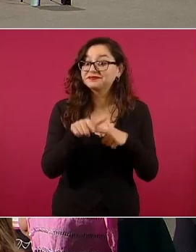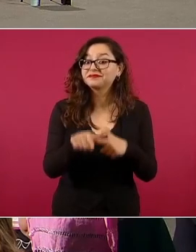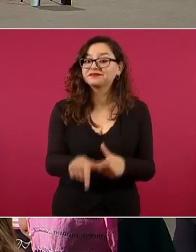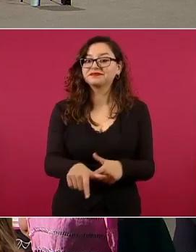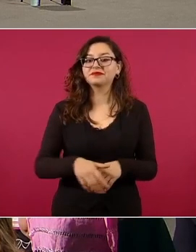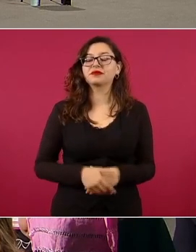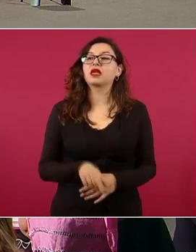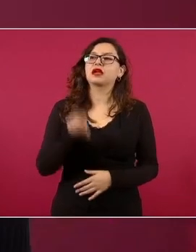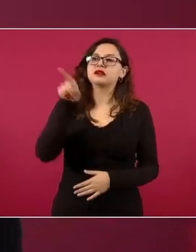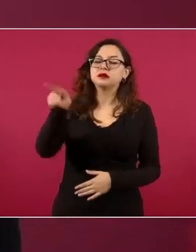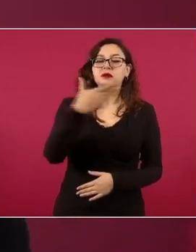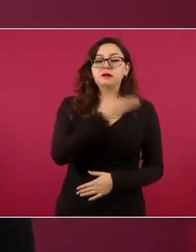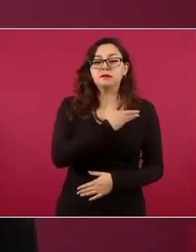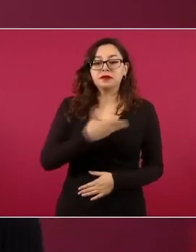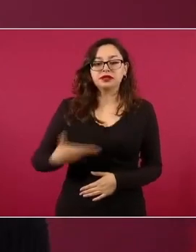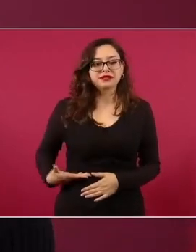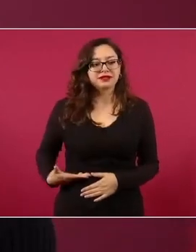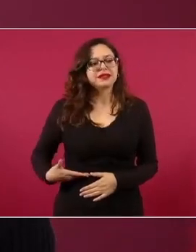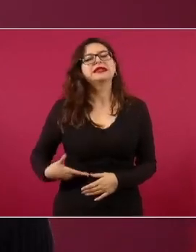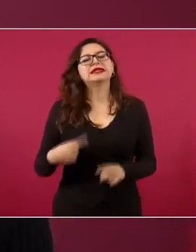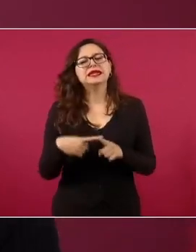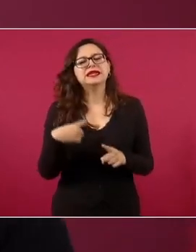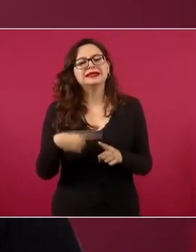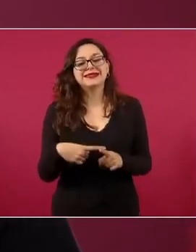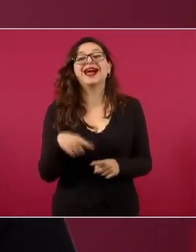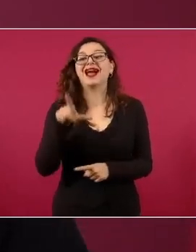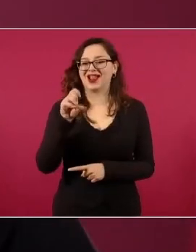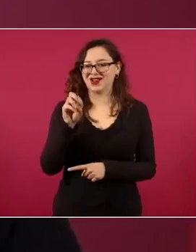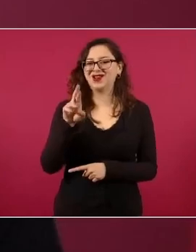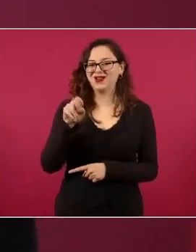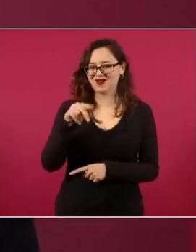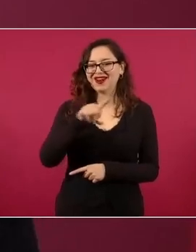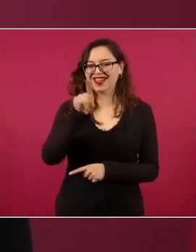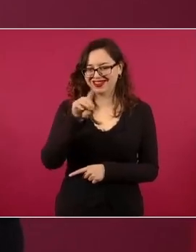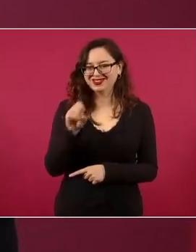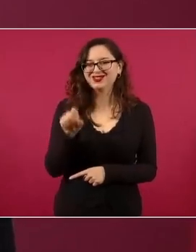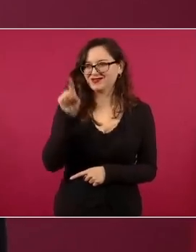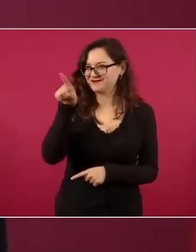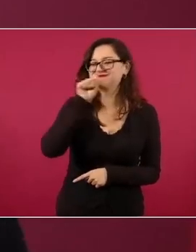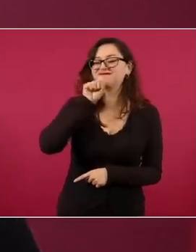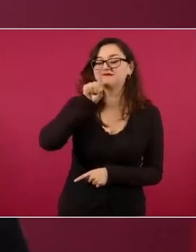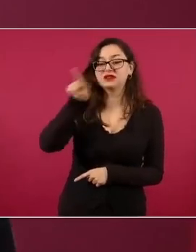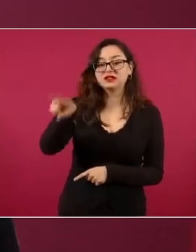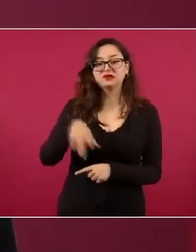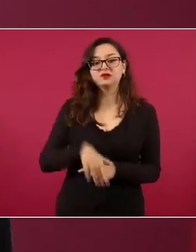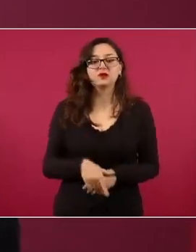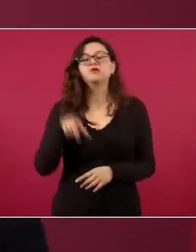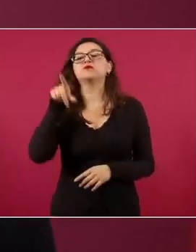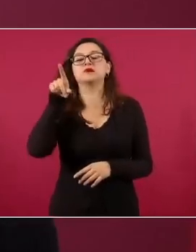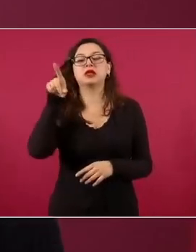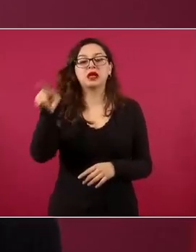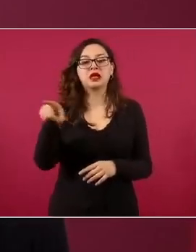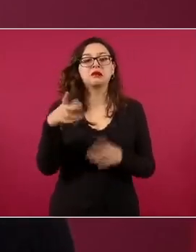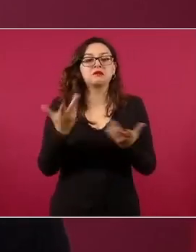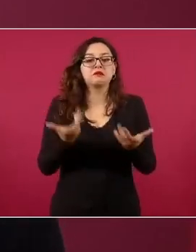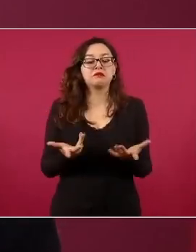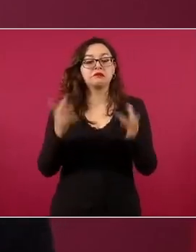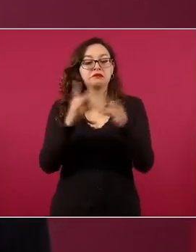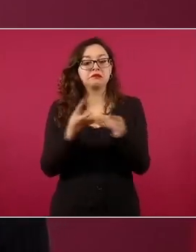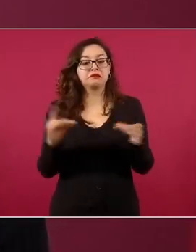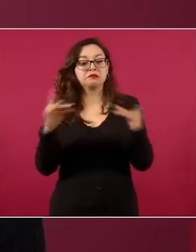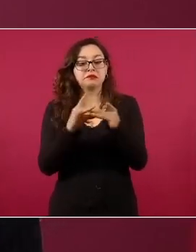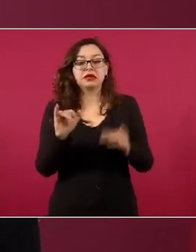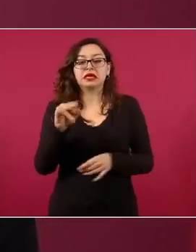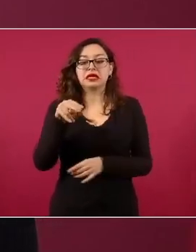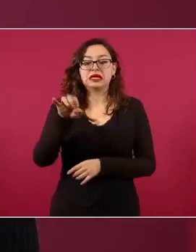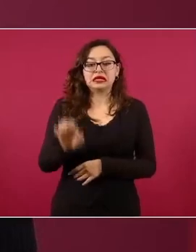consejero presidente, hablando de Lorenzo Córdoba, escribiendo columnas en las cuales asegura que los controles por parte